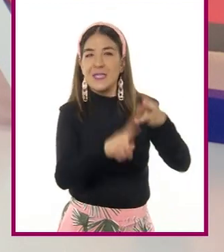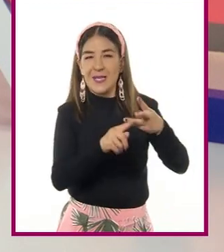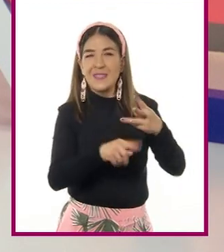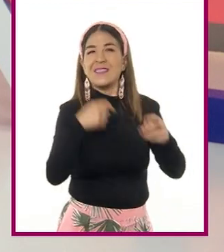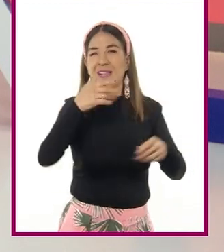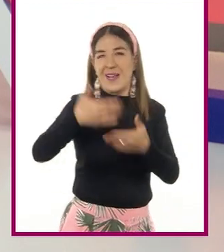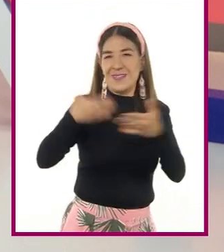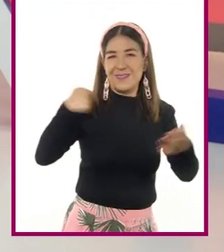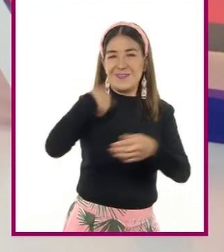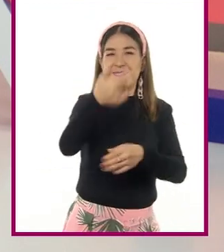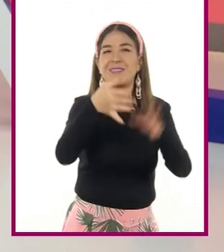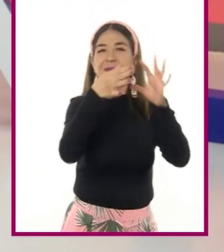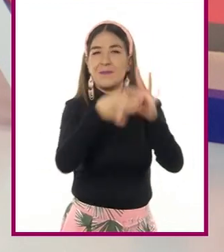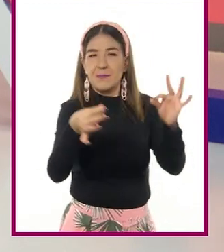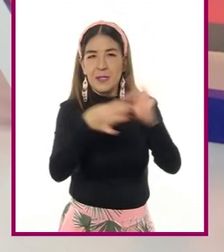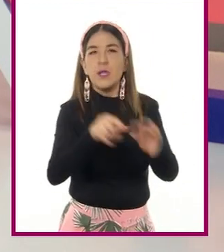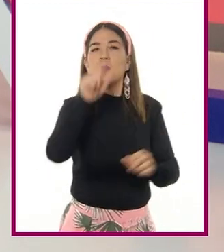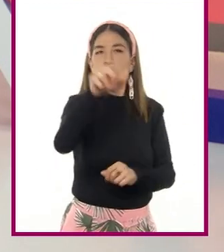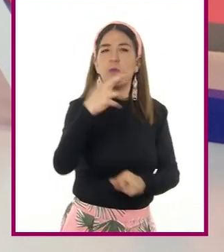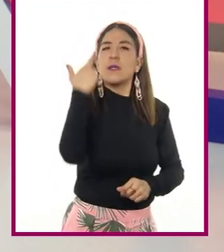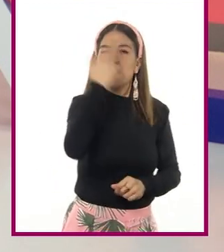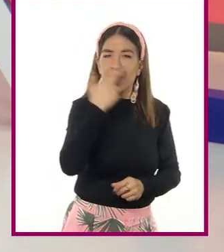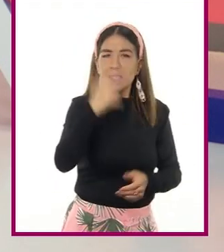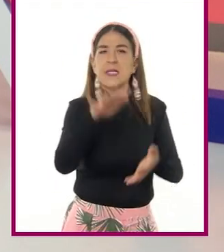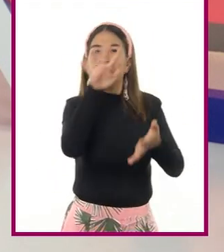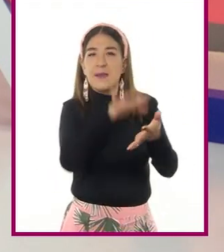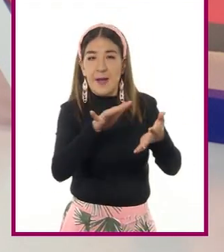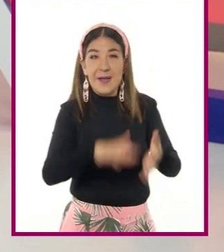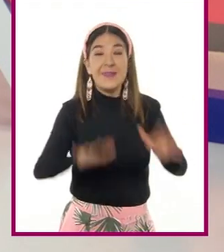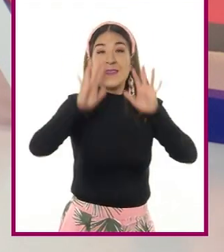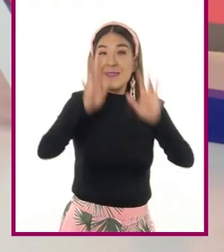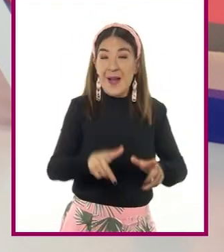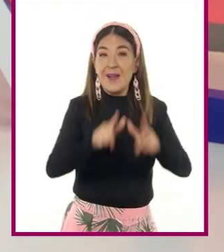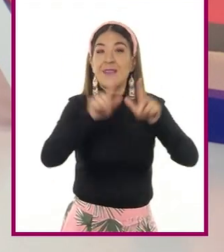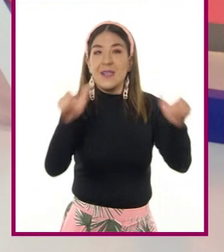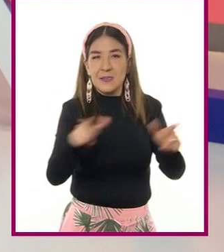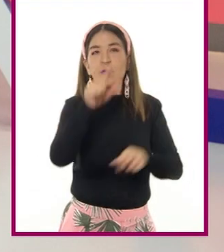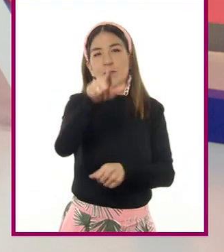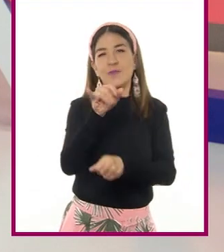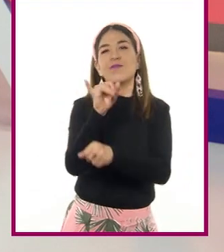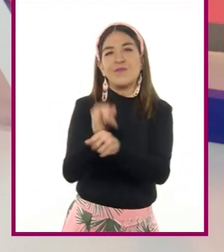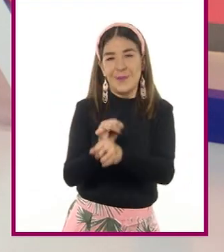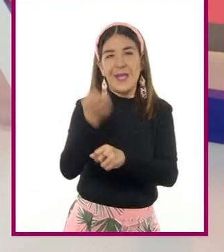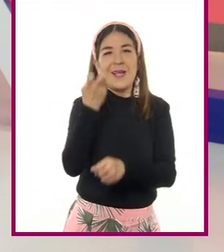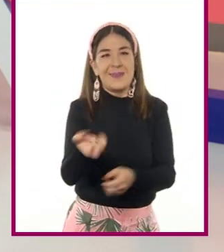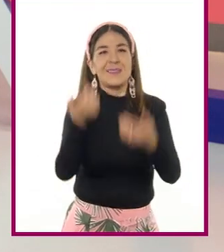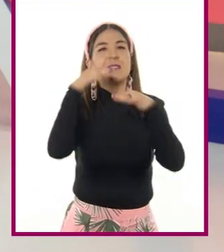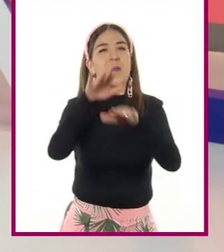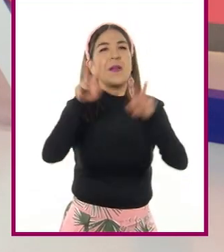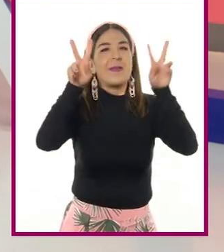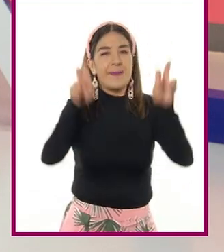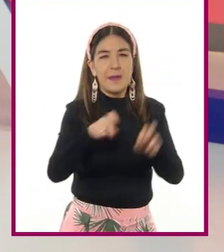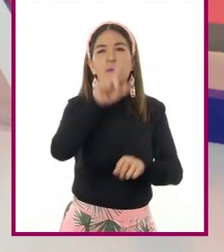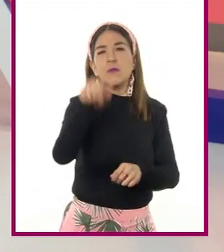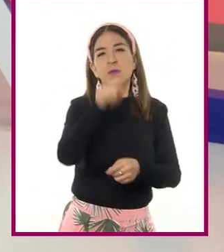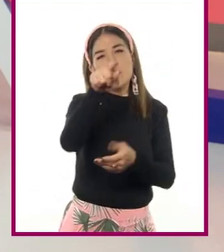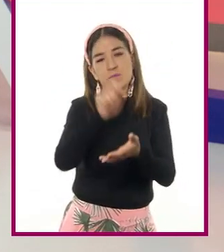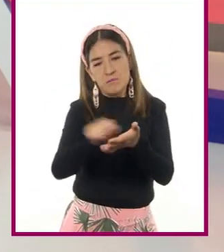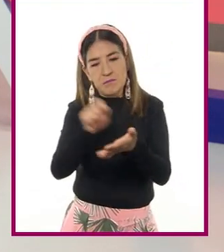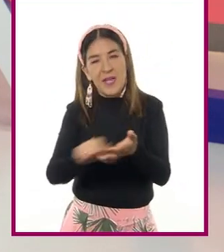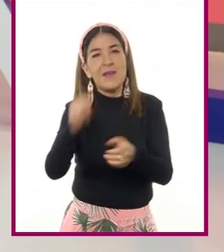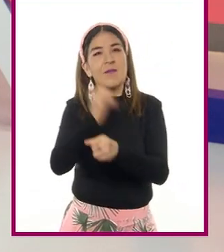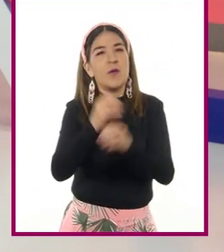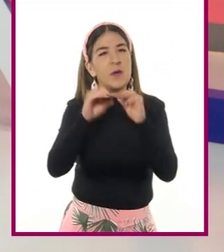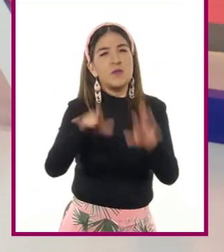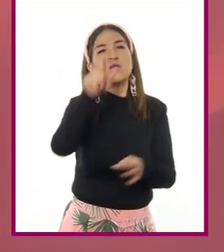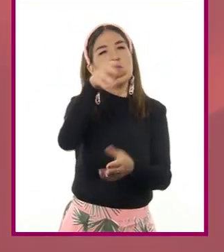3. Revísenlas, léanlas y ya que estén listas, investiguen sobre ese tema y escriban la información obtenida en su